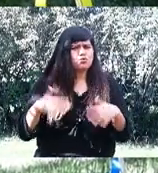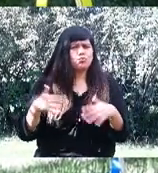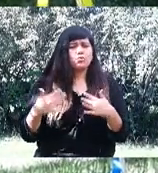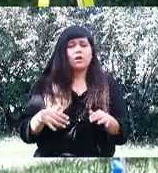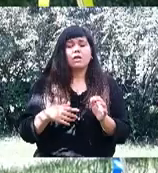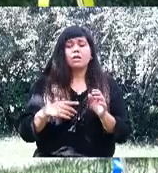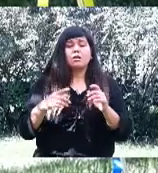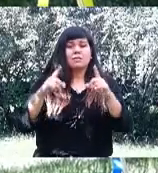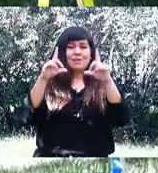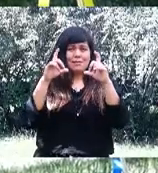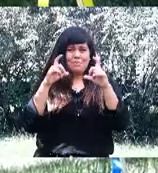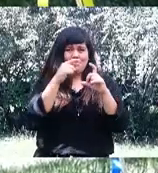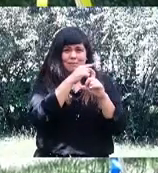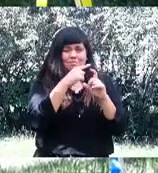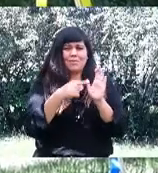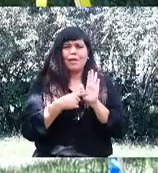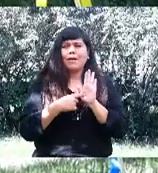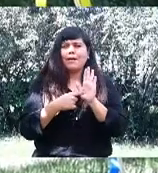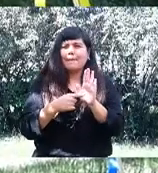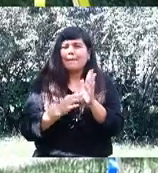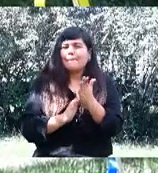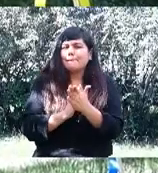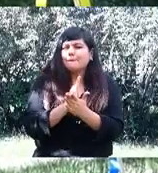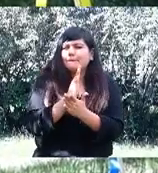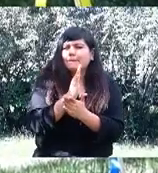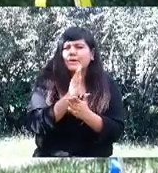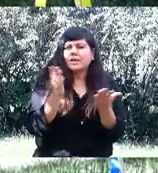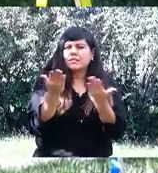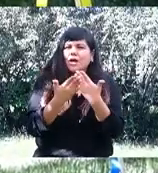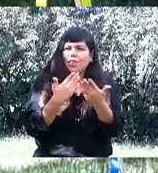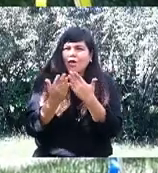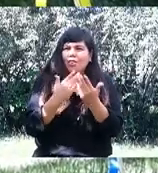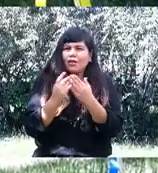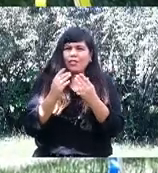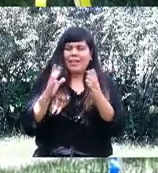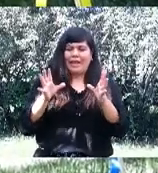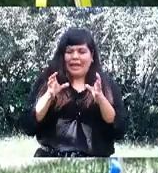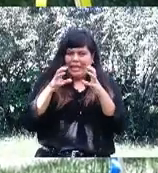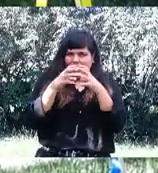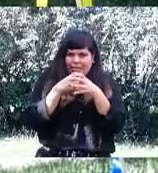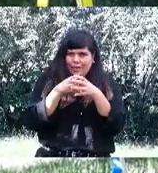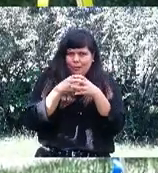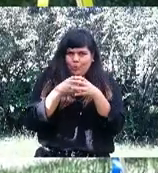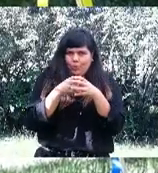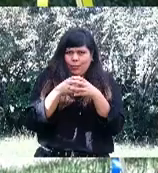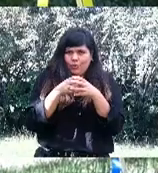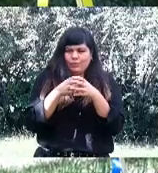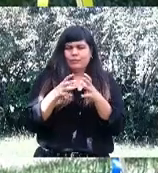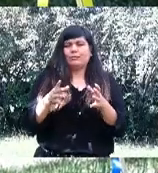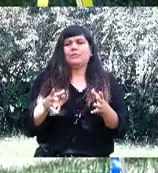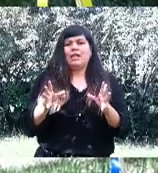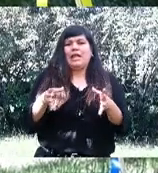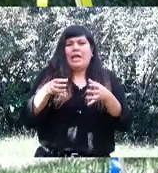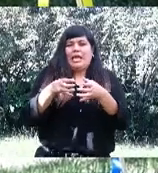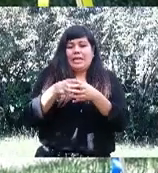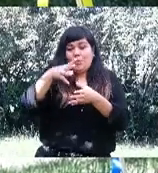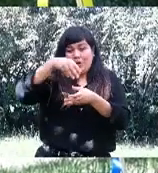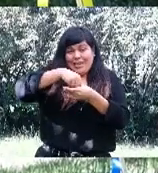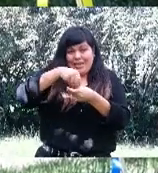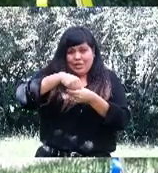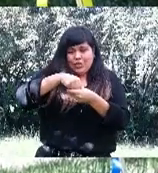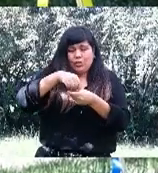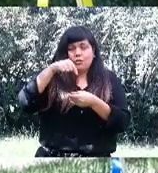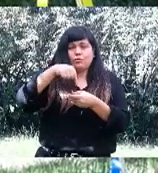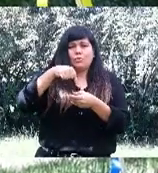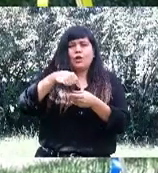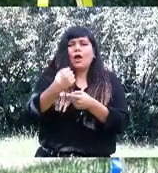la imagen eh comienza a desarrollarse desde adentro desde el equipo eh desde el equipo interno en este